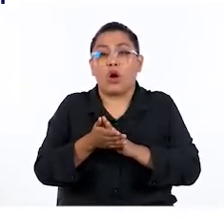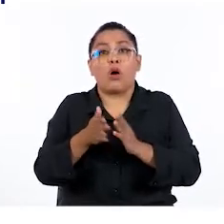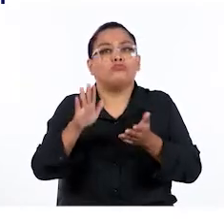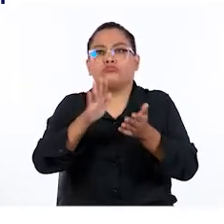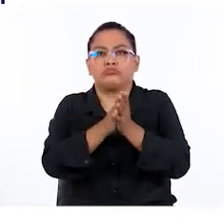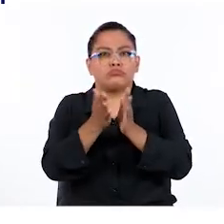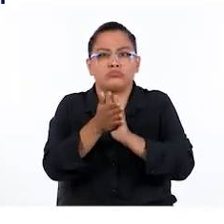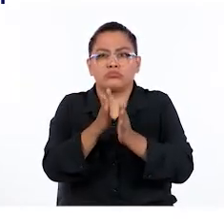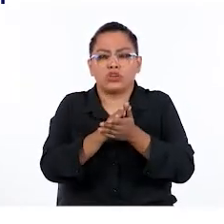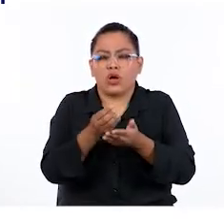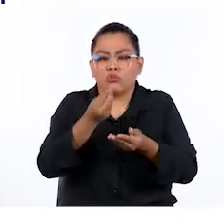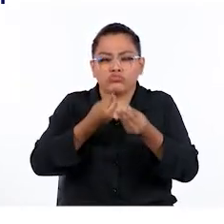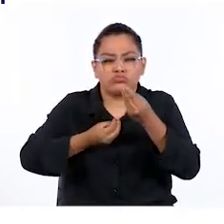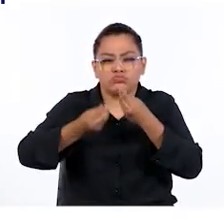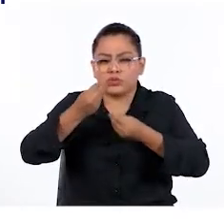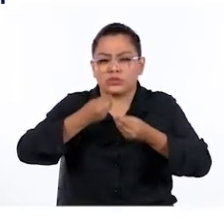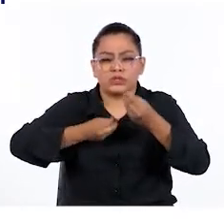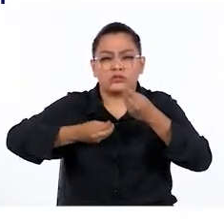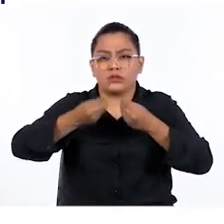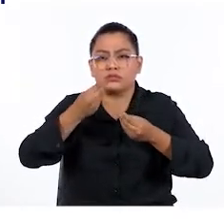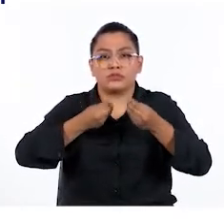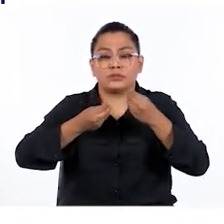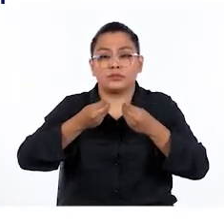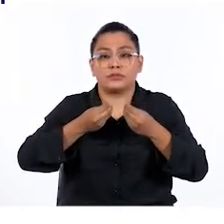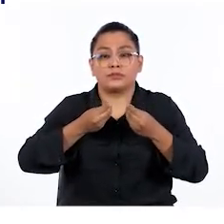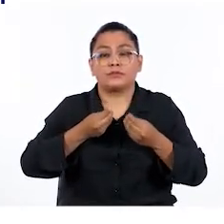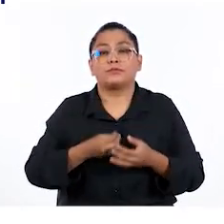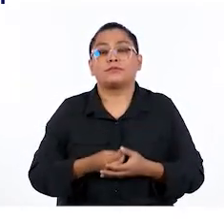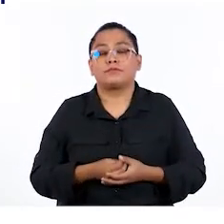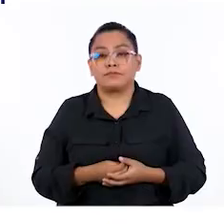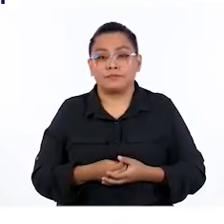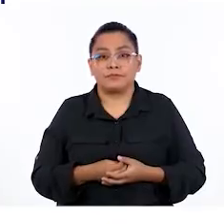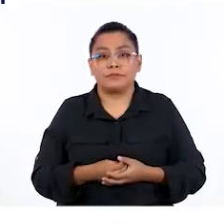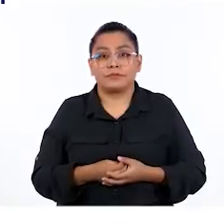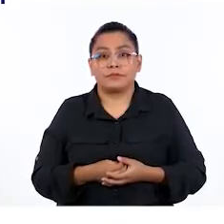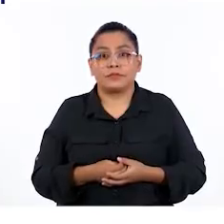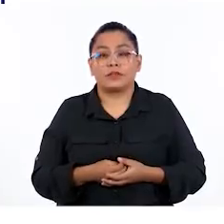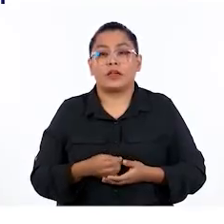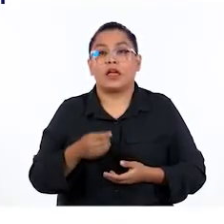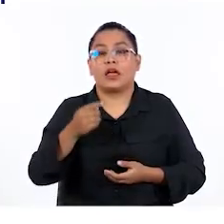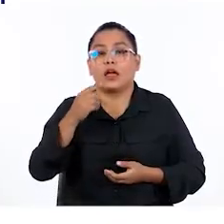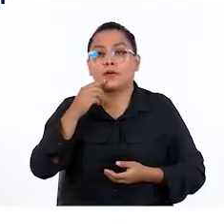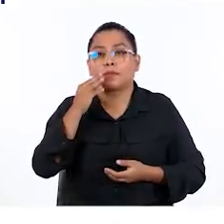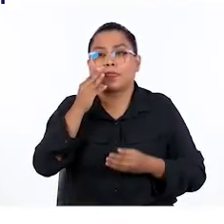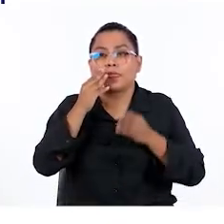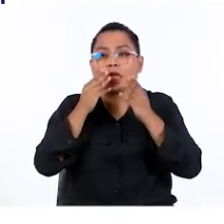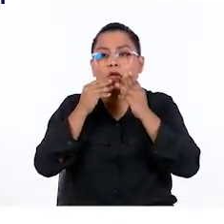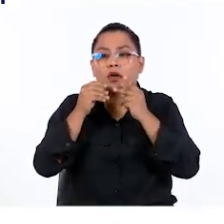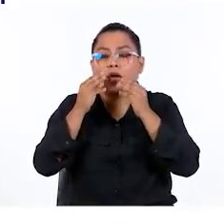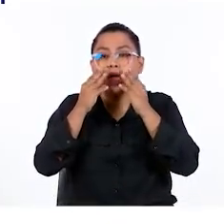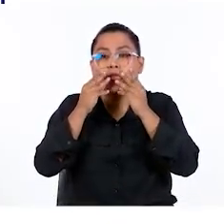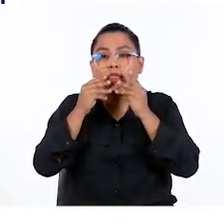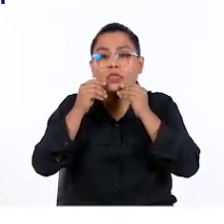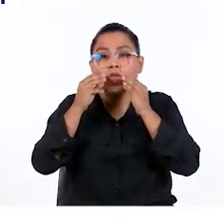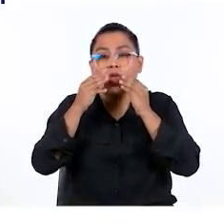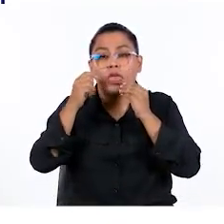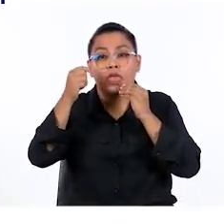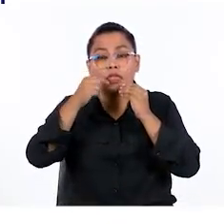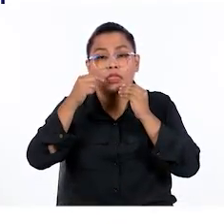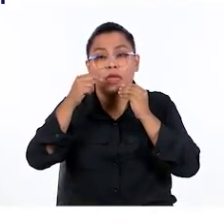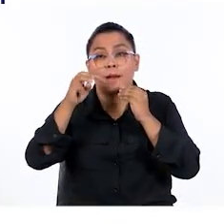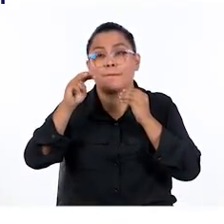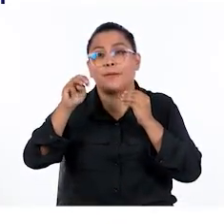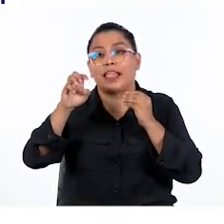tortillas, comemos cualquier cantidad de almidón. En nuestra saliva tenemos una enzima llamada amilasa